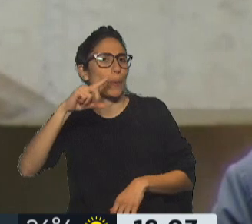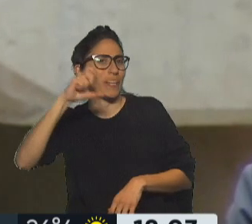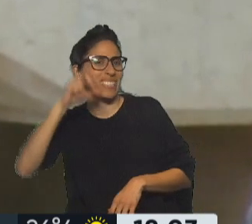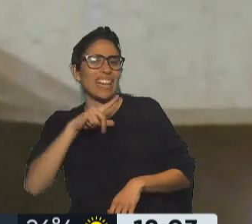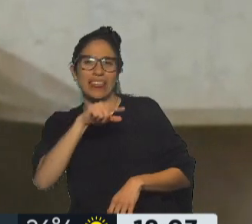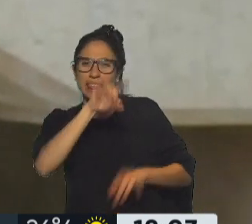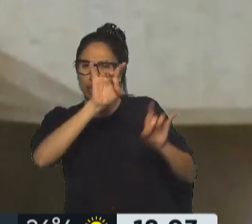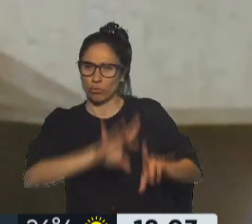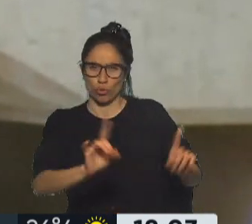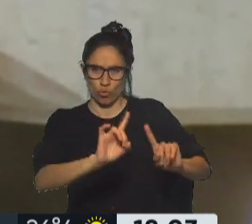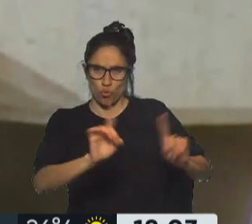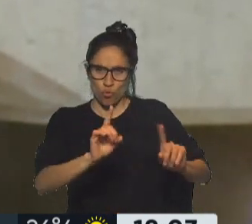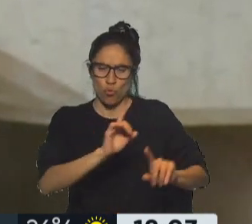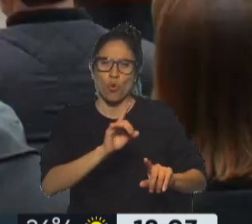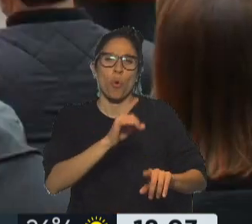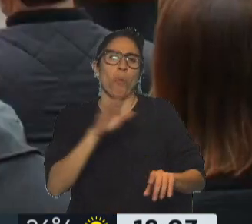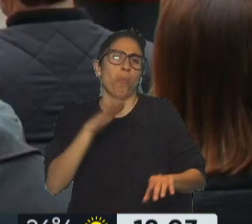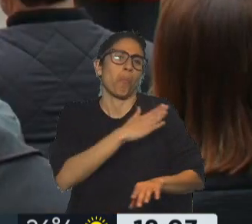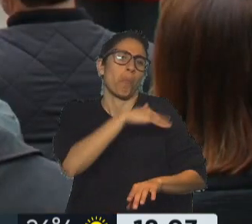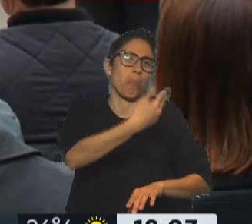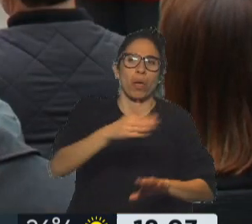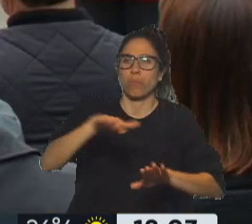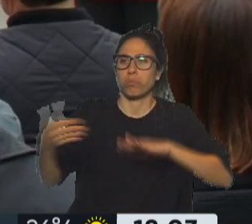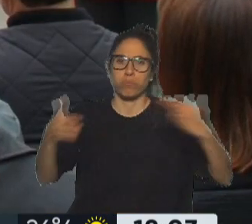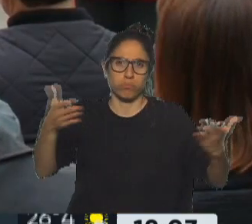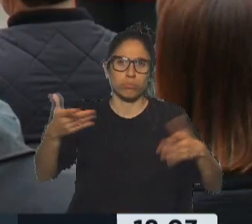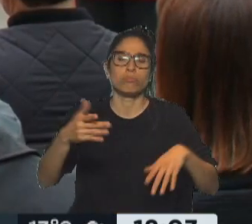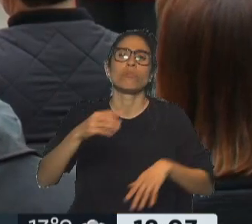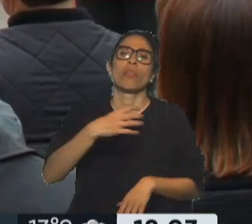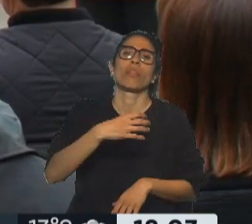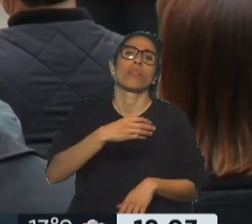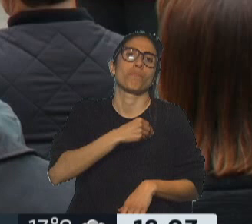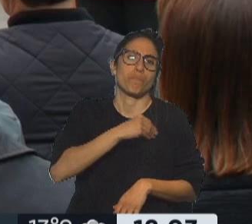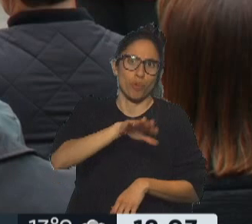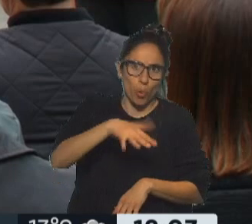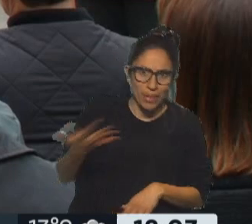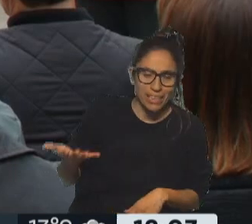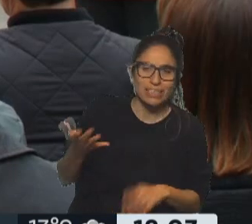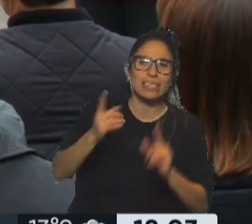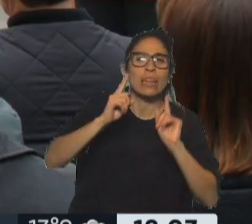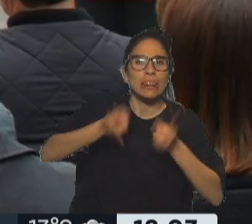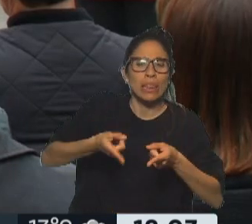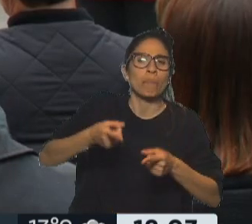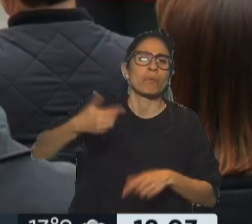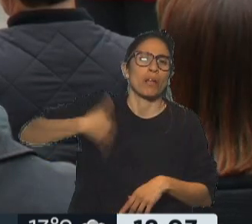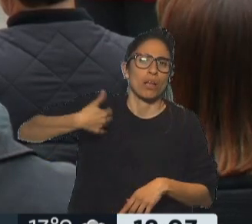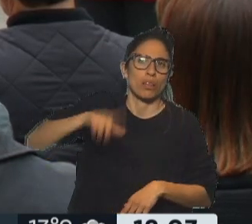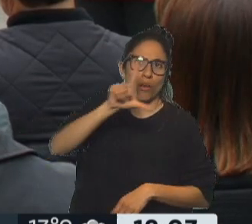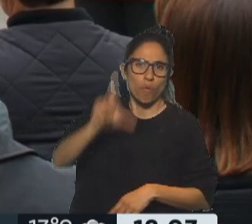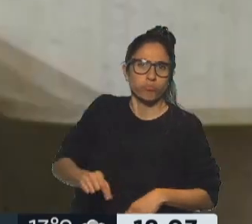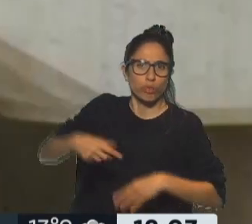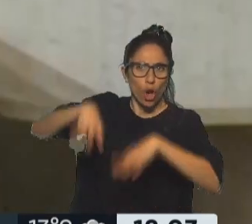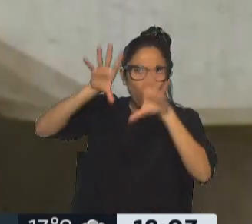sino muchos vecinos del conurbano de nuestra provincia y también de nuestro país